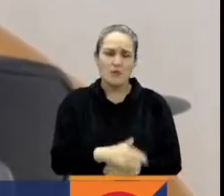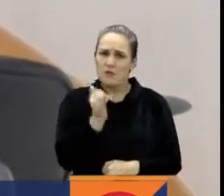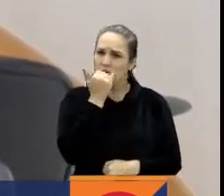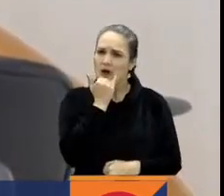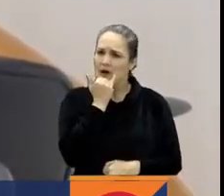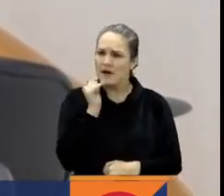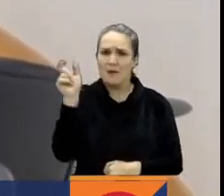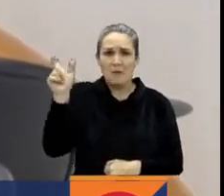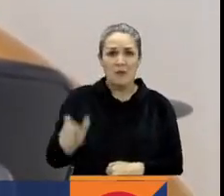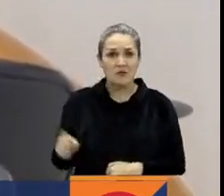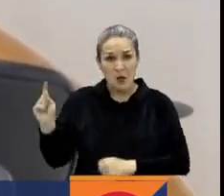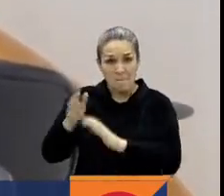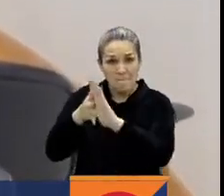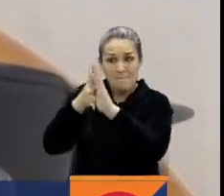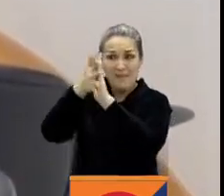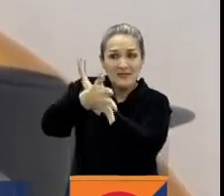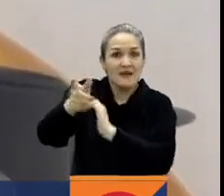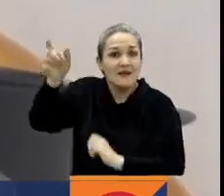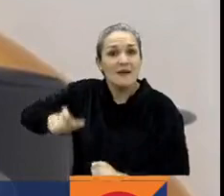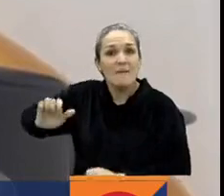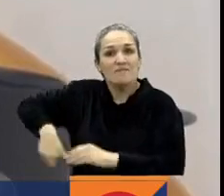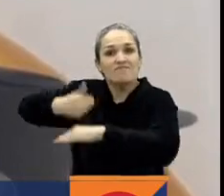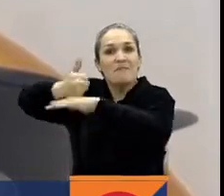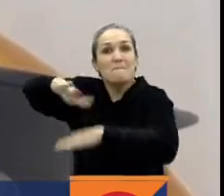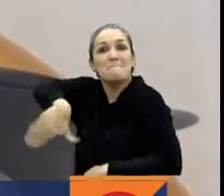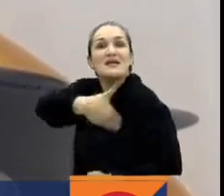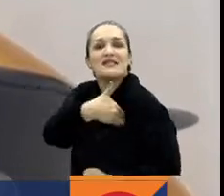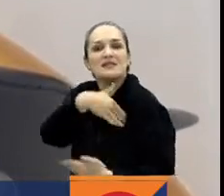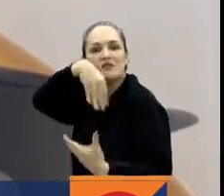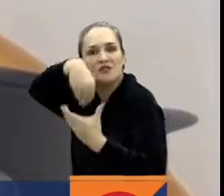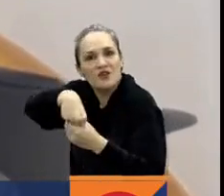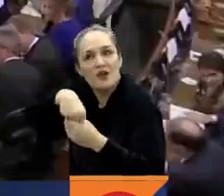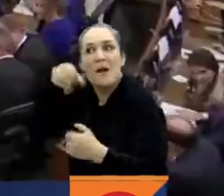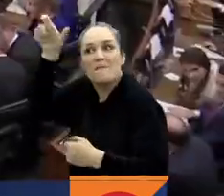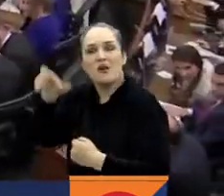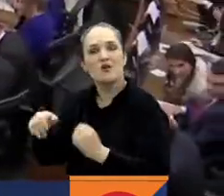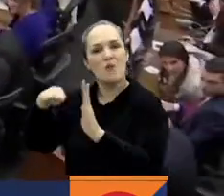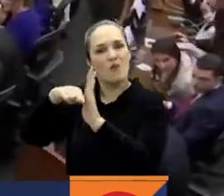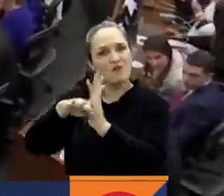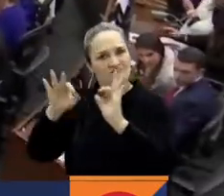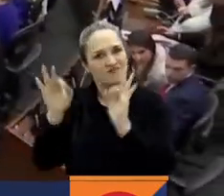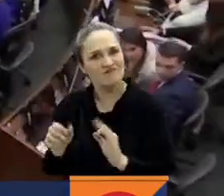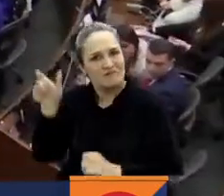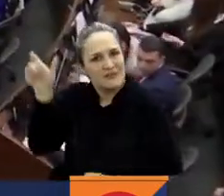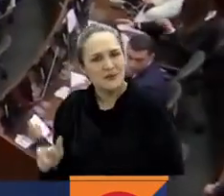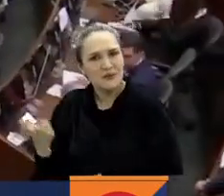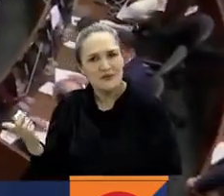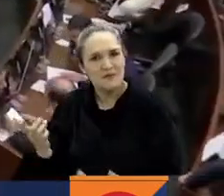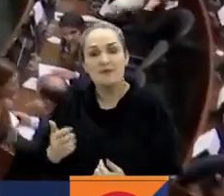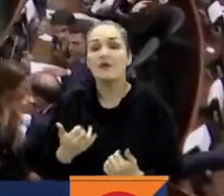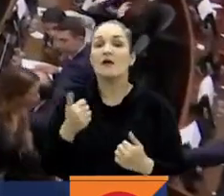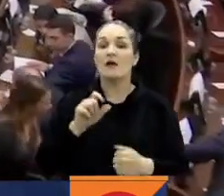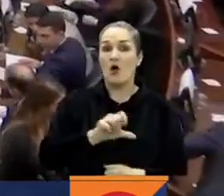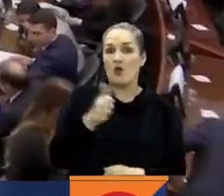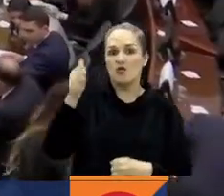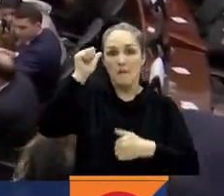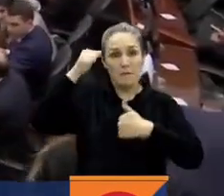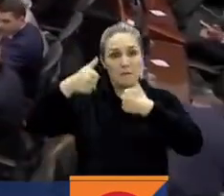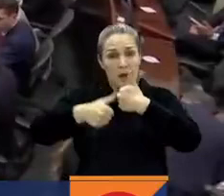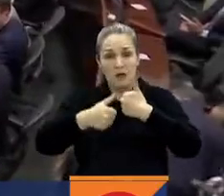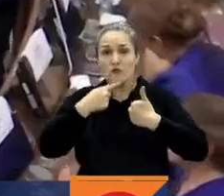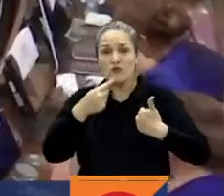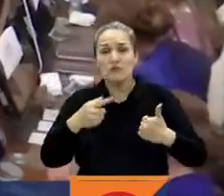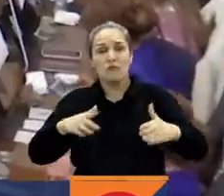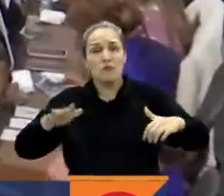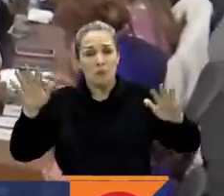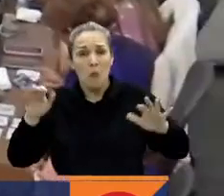que ese sea el mensaje del ministro del Interior, del ministro de la Política. Para el representante Alfredo Mondragón del Pacto Histórico, si bien se